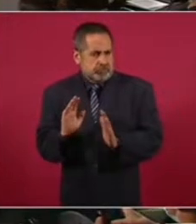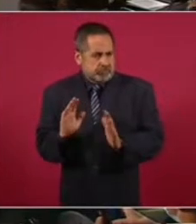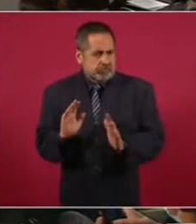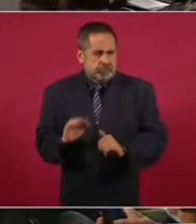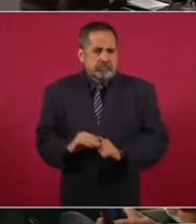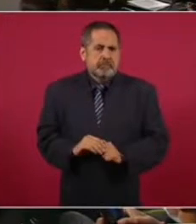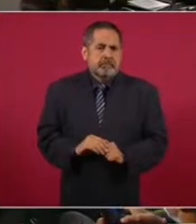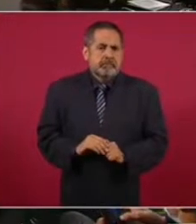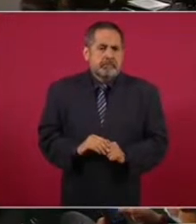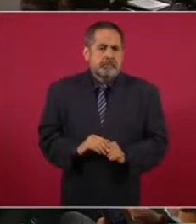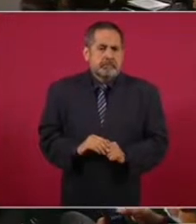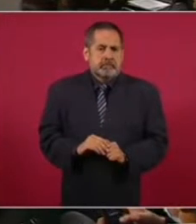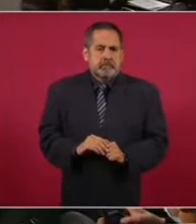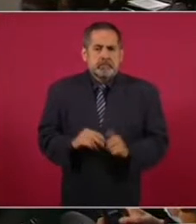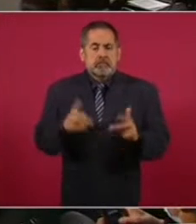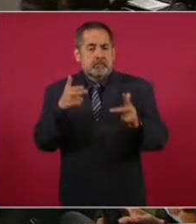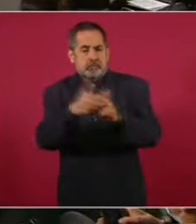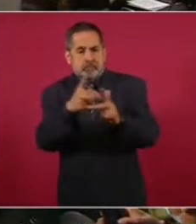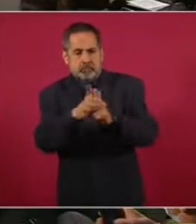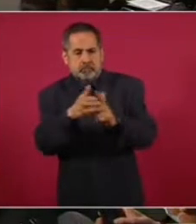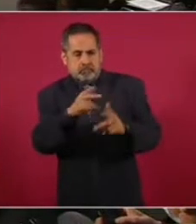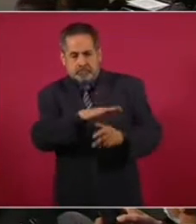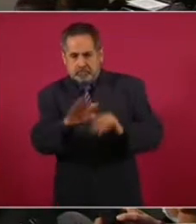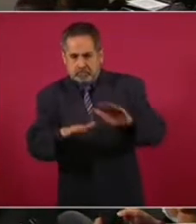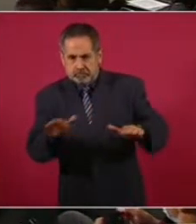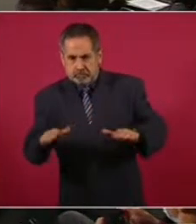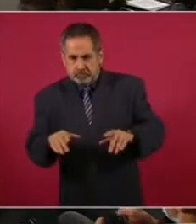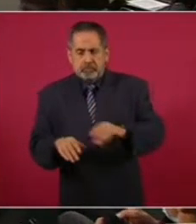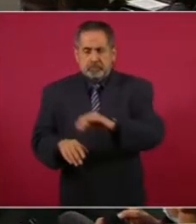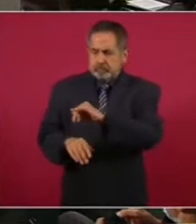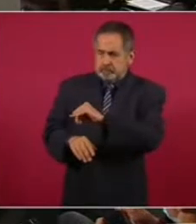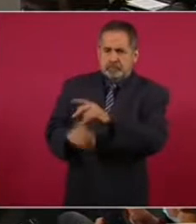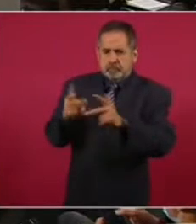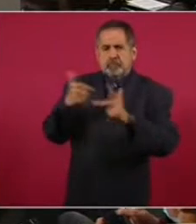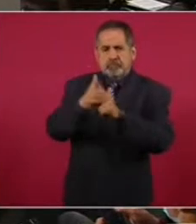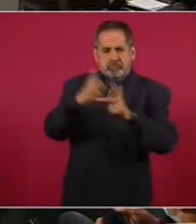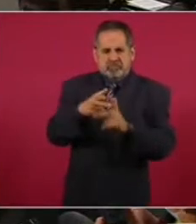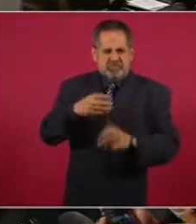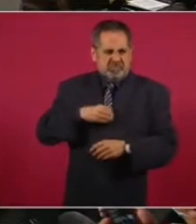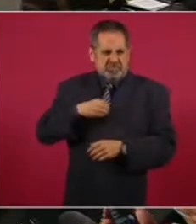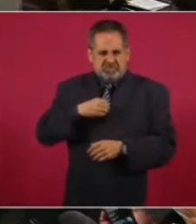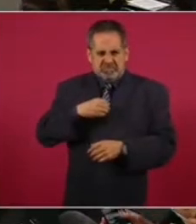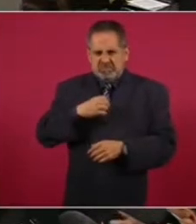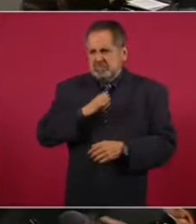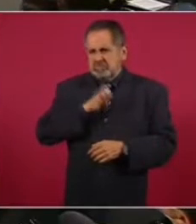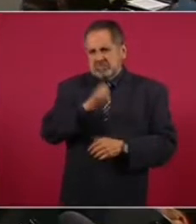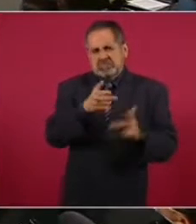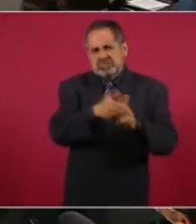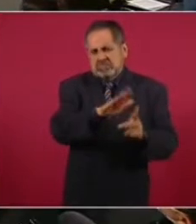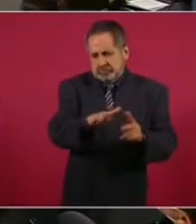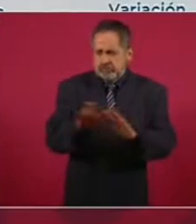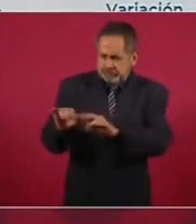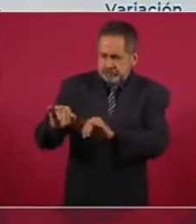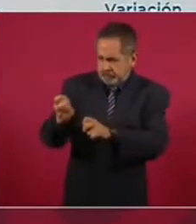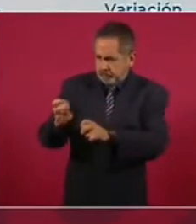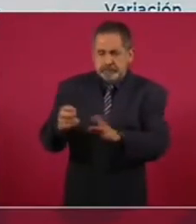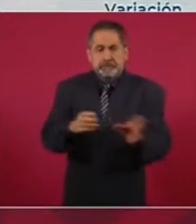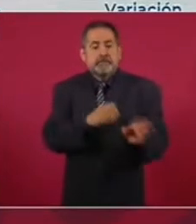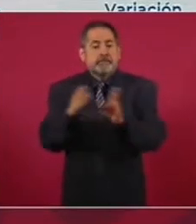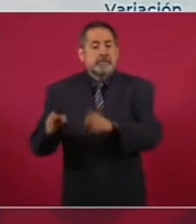31.2%. Homicidios dolosos, ¿no? Homicidio doloso, de eso estamos hablando. Con Fox hubo un incremento